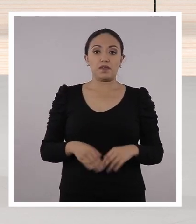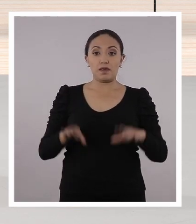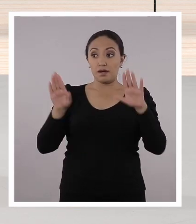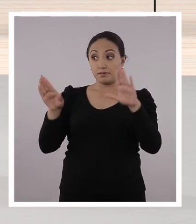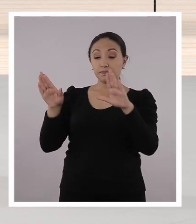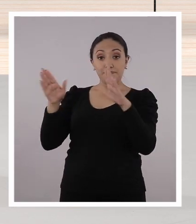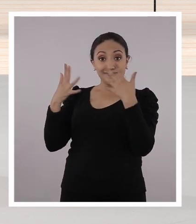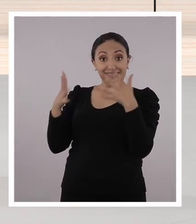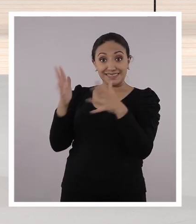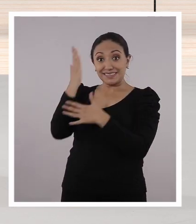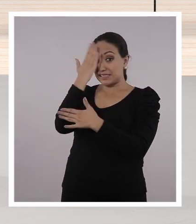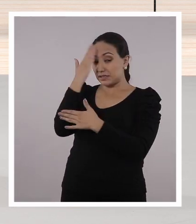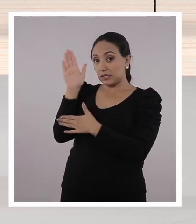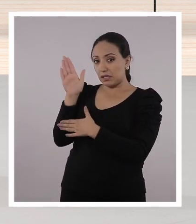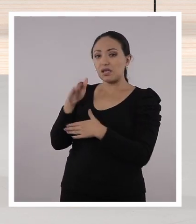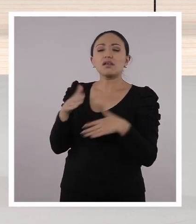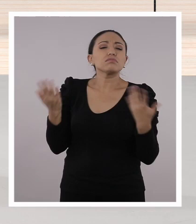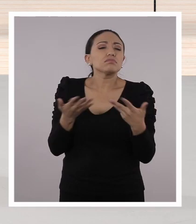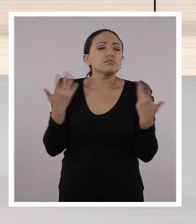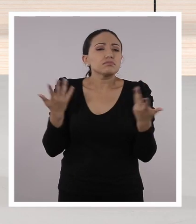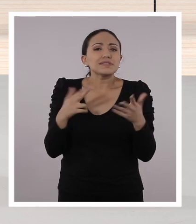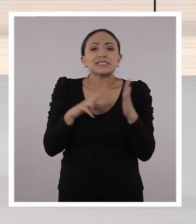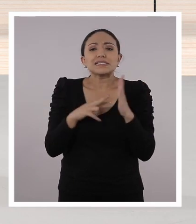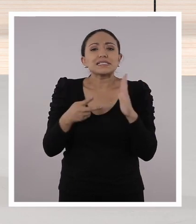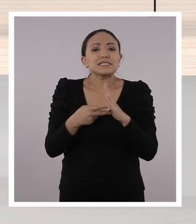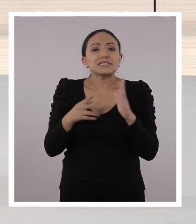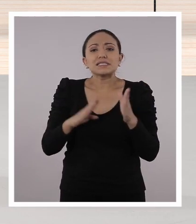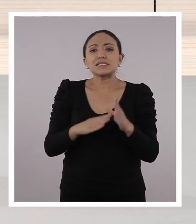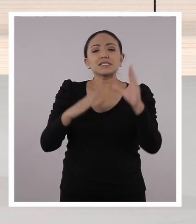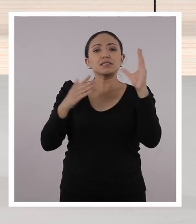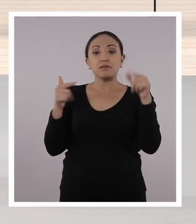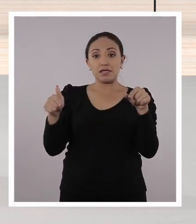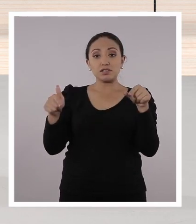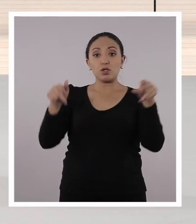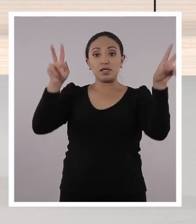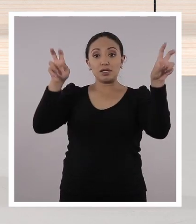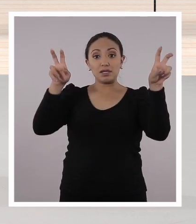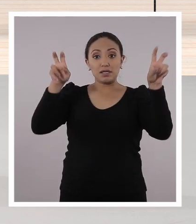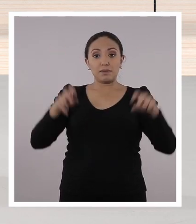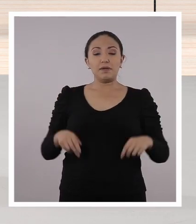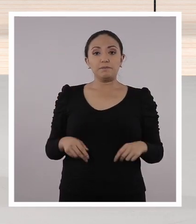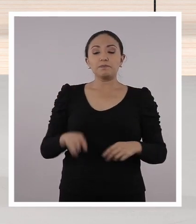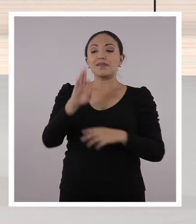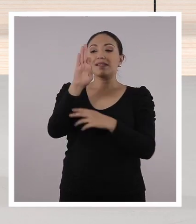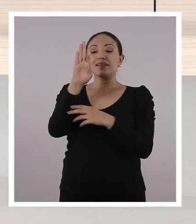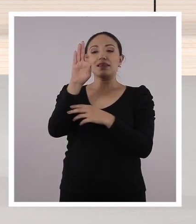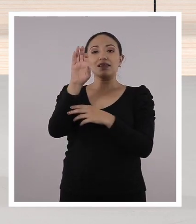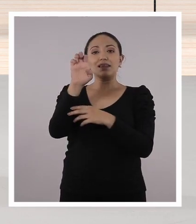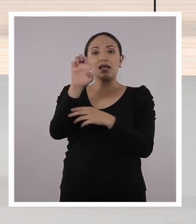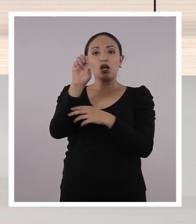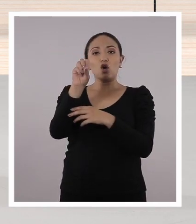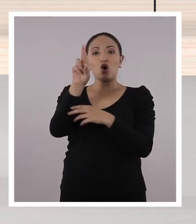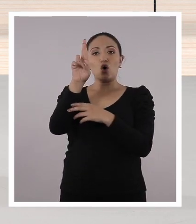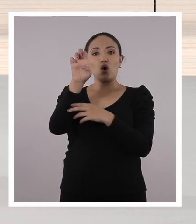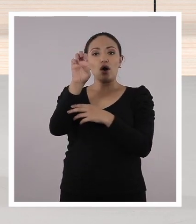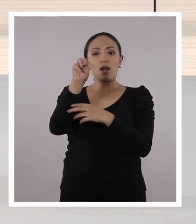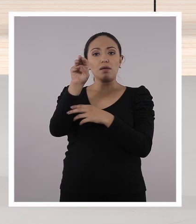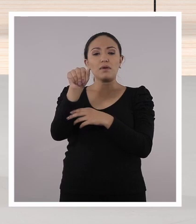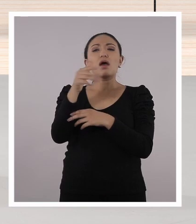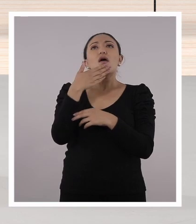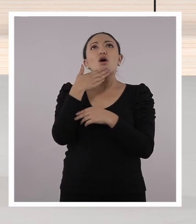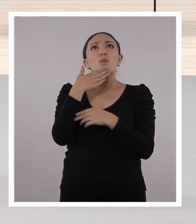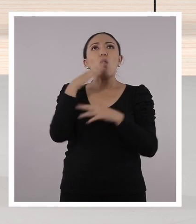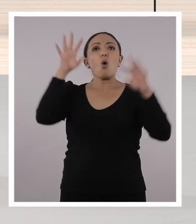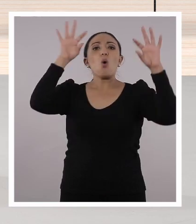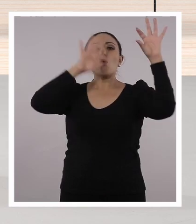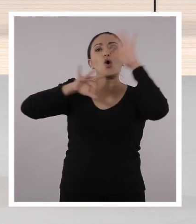sí, con esta pequeña introducción vamos a ver qué significa el teorema de Pitágoras. Realmente esto es simplemente